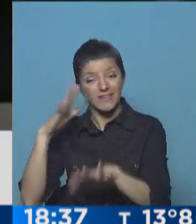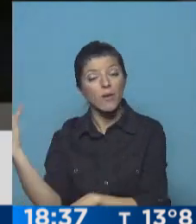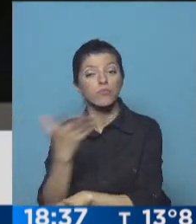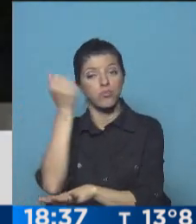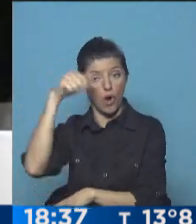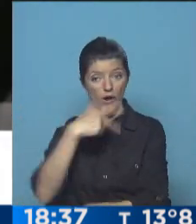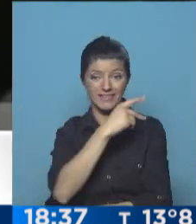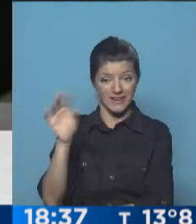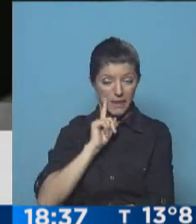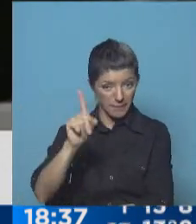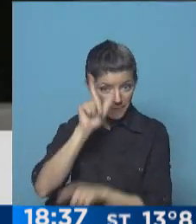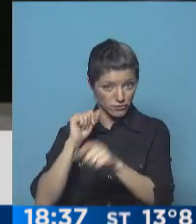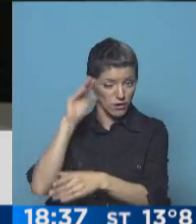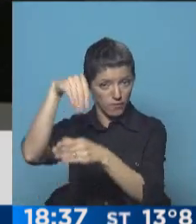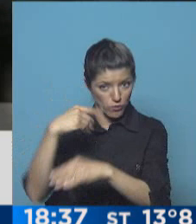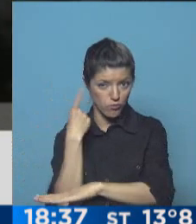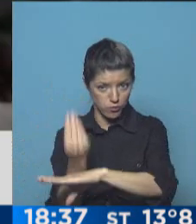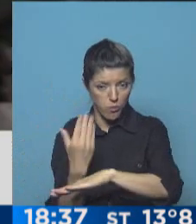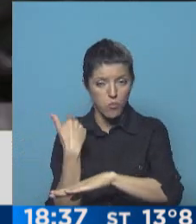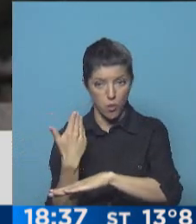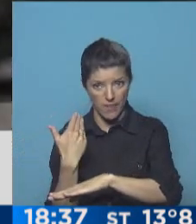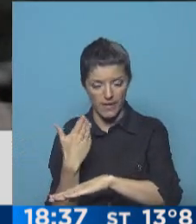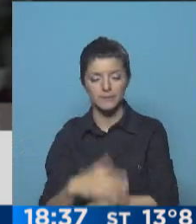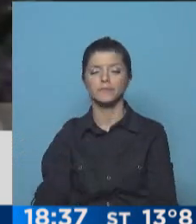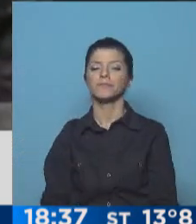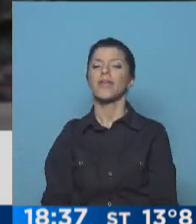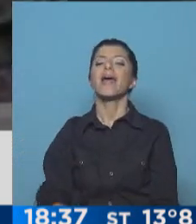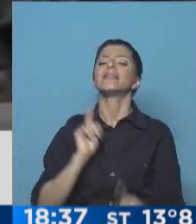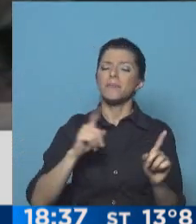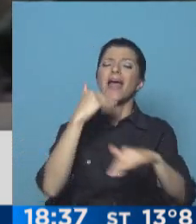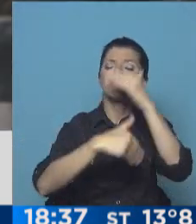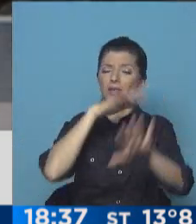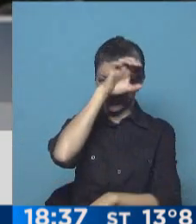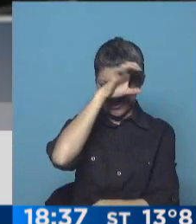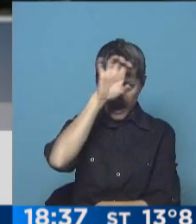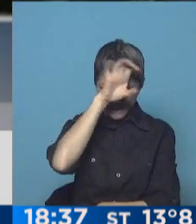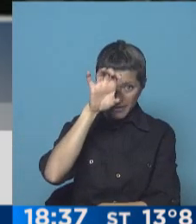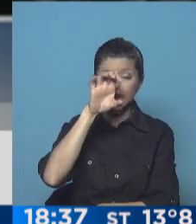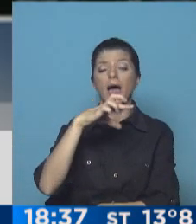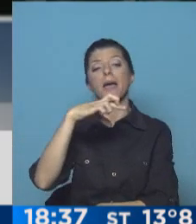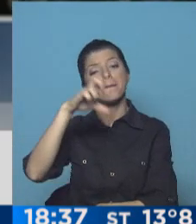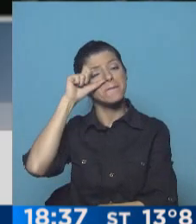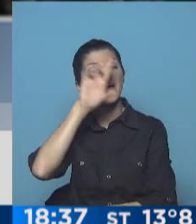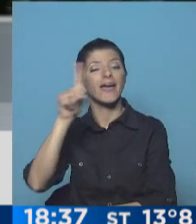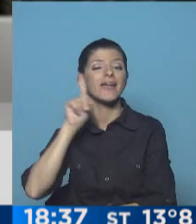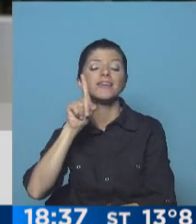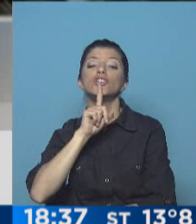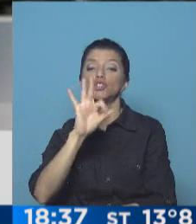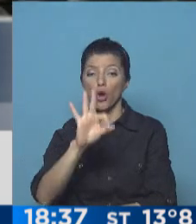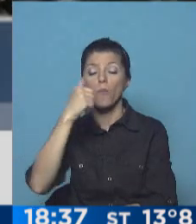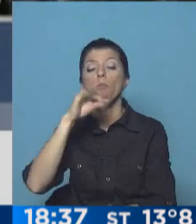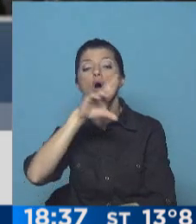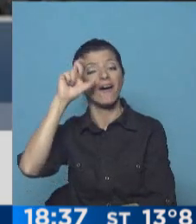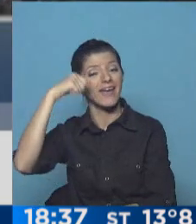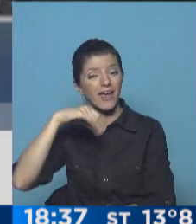30.000 habitantes. El desarrollo minero en Perito Moreno. Como dice usted, Presidenta, no